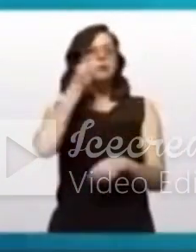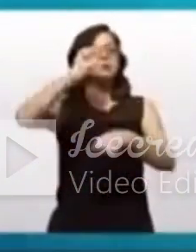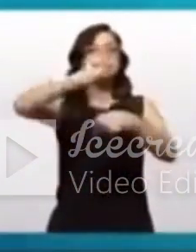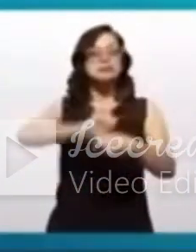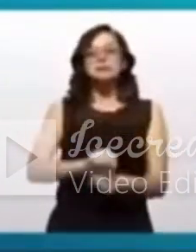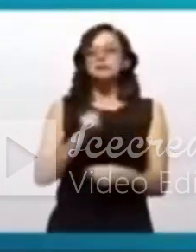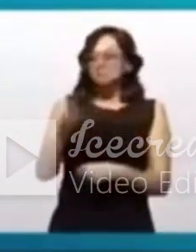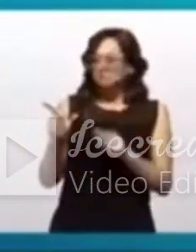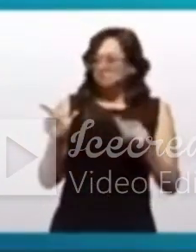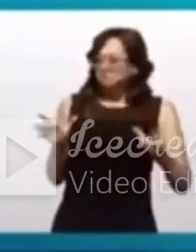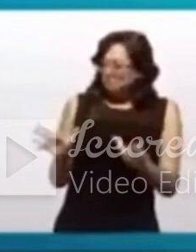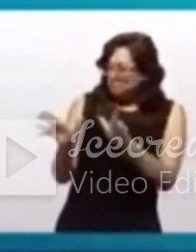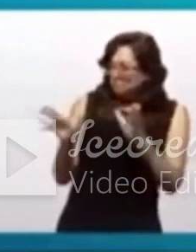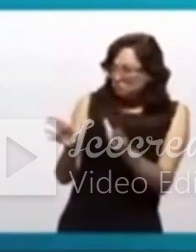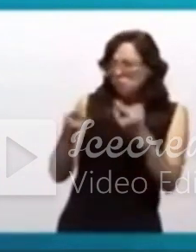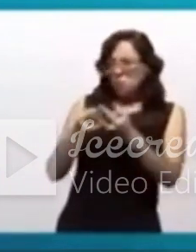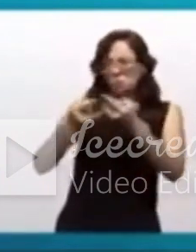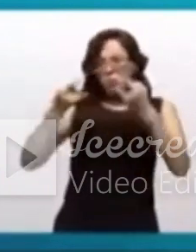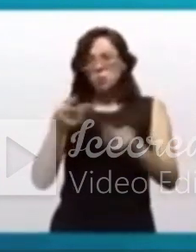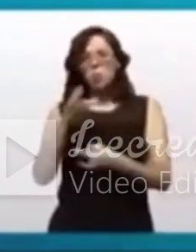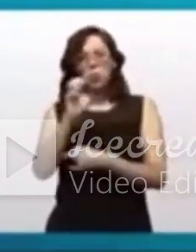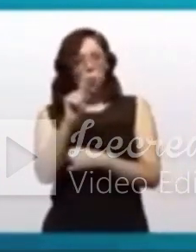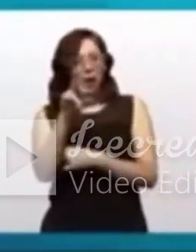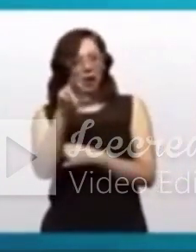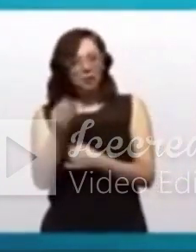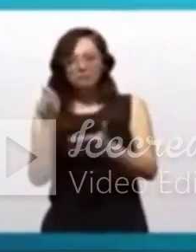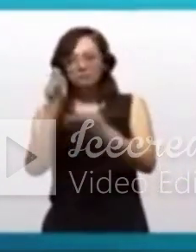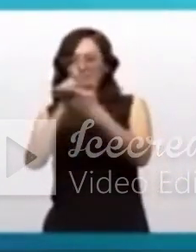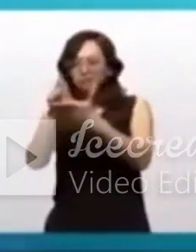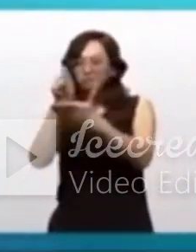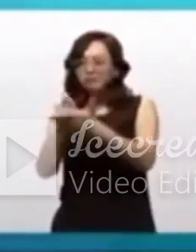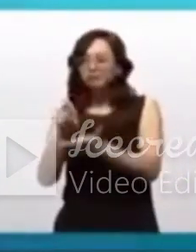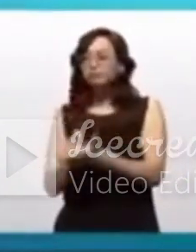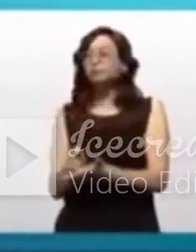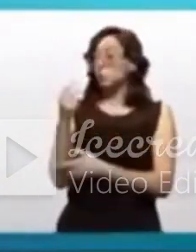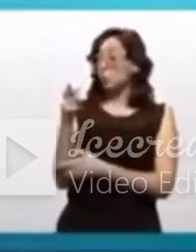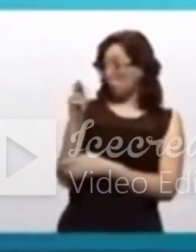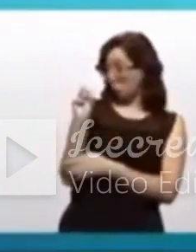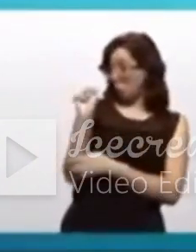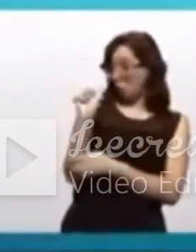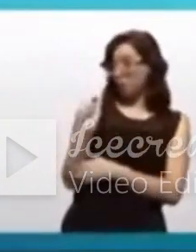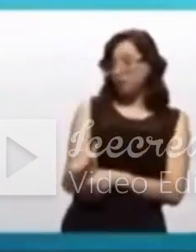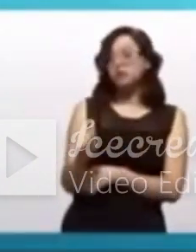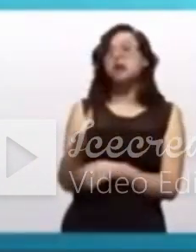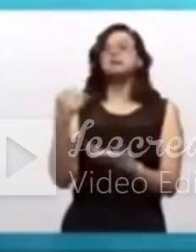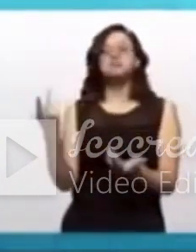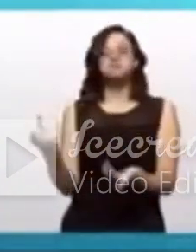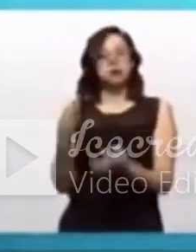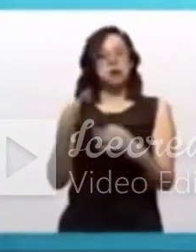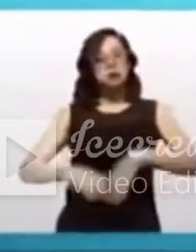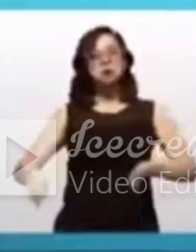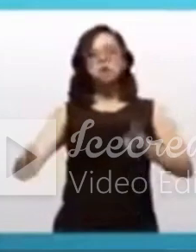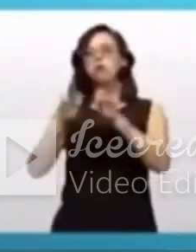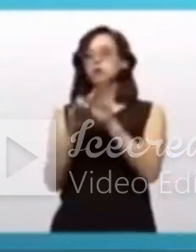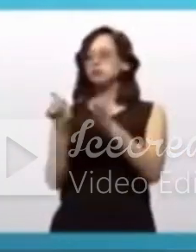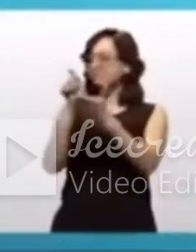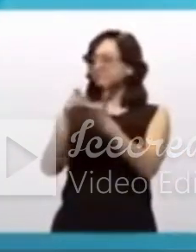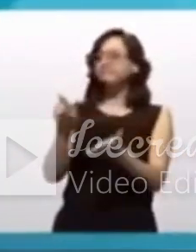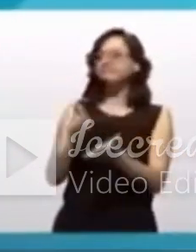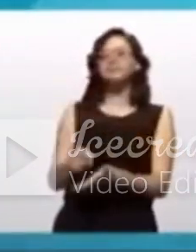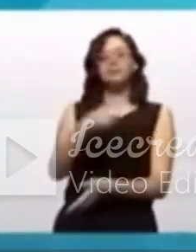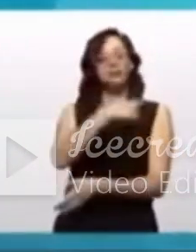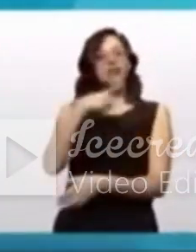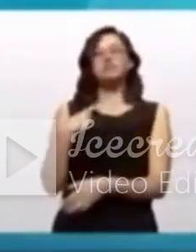cuento para perfeccionarte como escritora. Escribir prosa, decía Reyes, es una disciplina innegable para cualquier escritor.